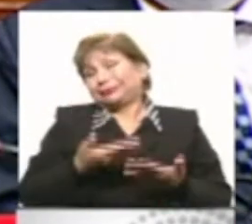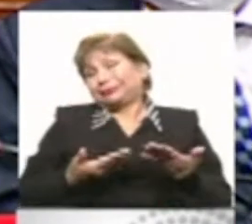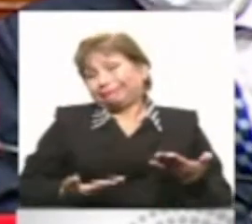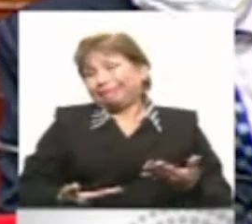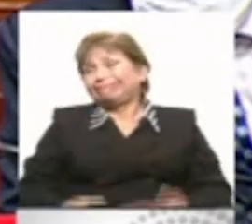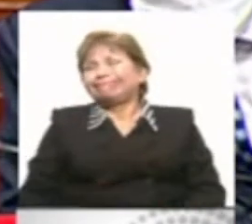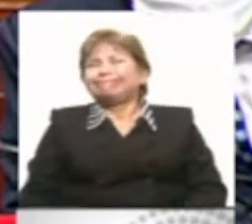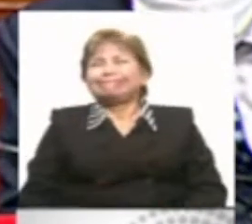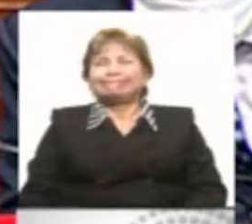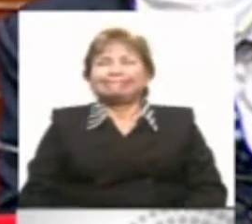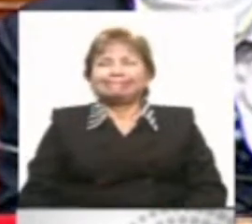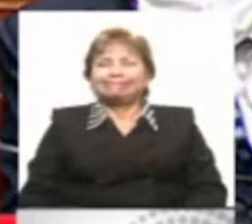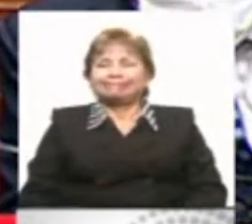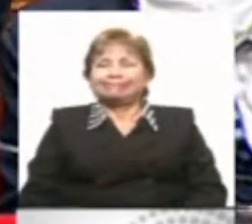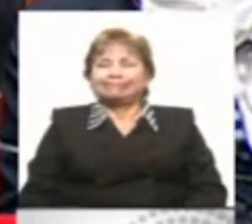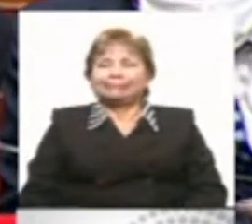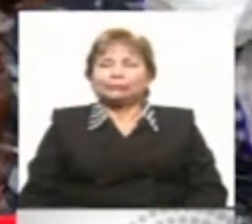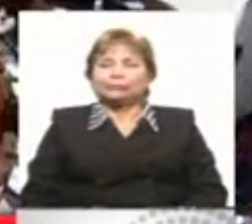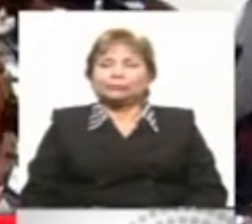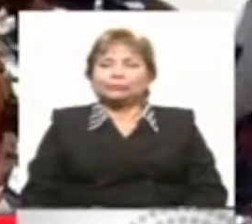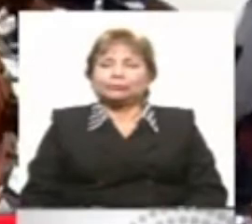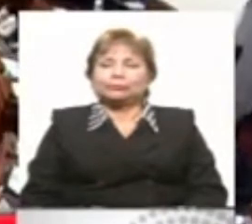gracias.